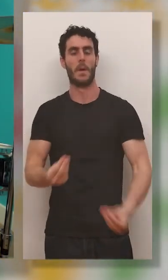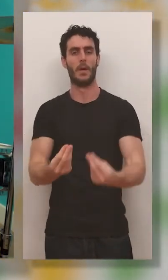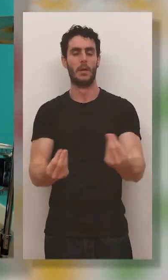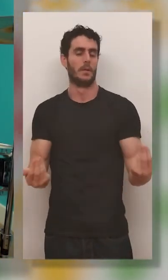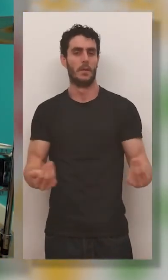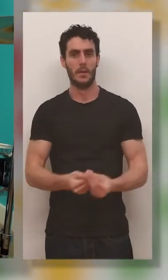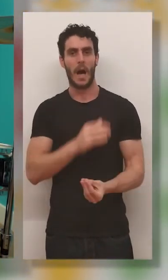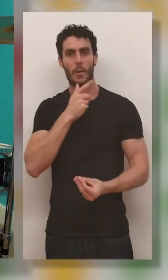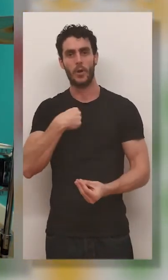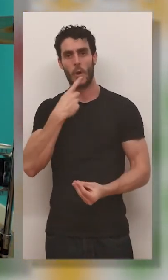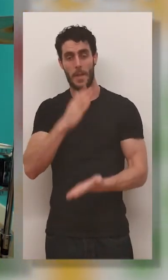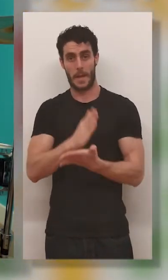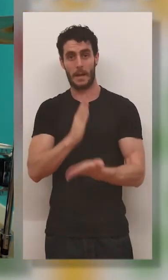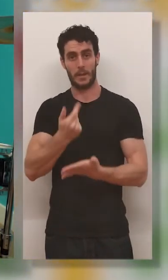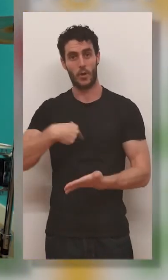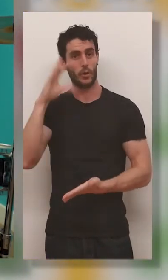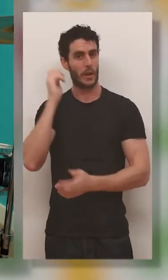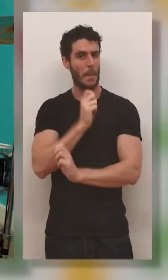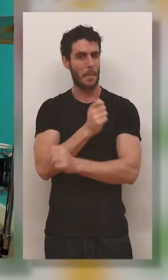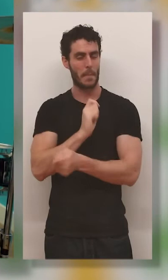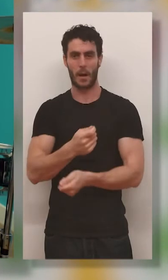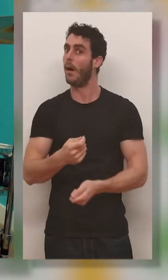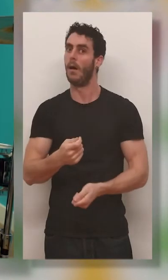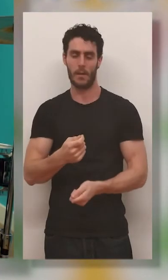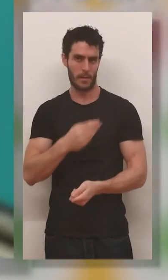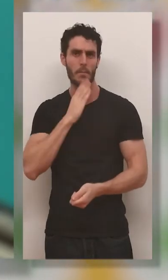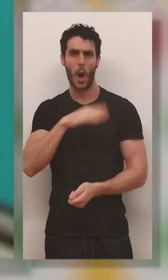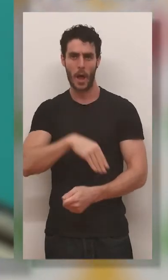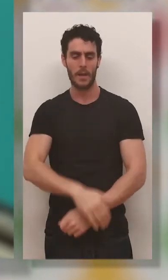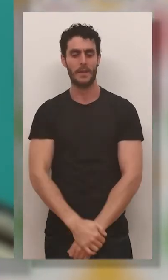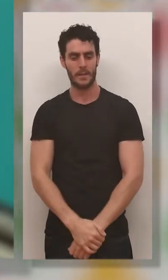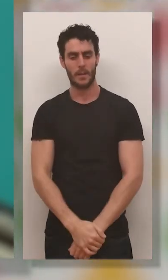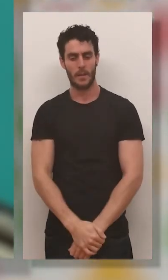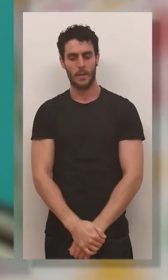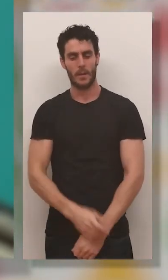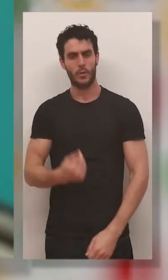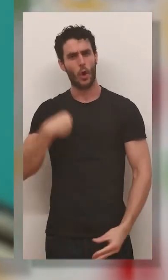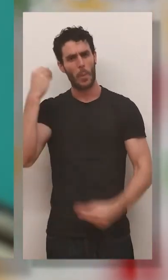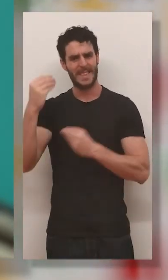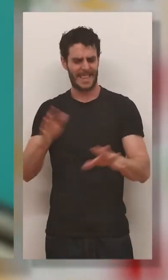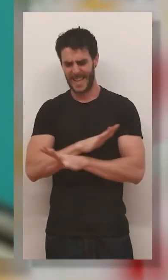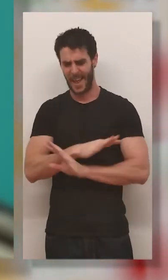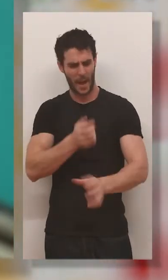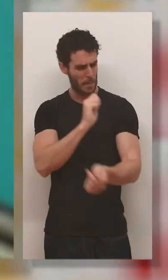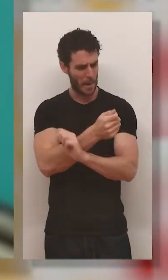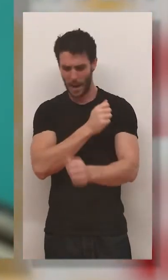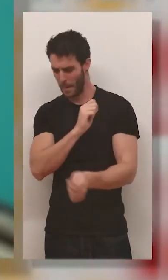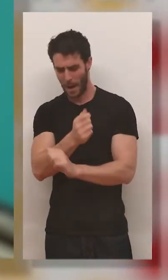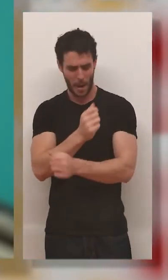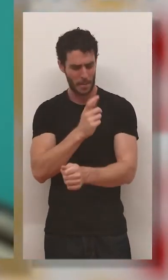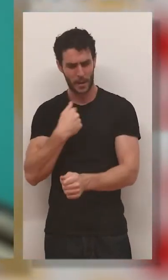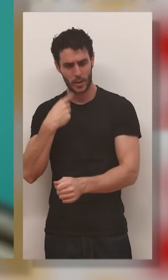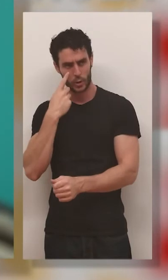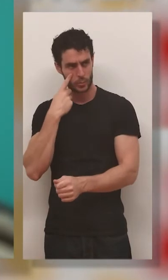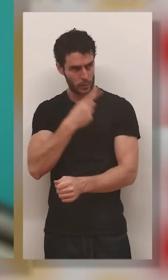pues ahora puedo decir en mi clase que soy una chica que toca la batería y eso está chulo. No pienso en nada, estoy mirando a cualquier parte